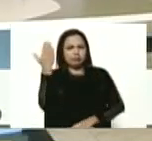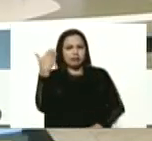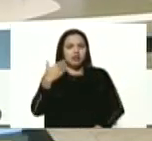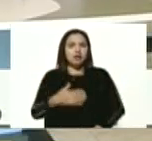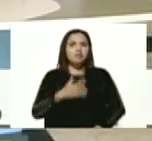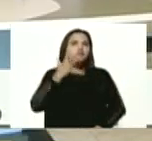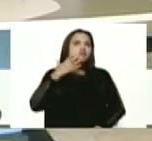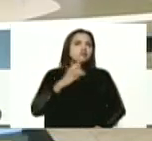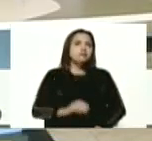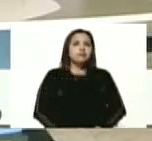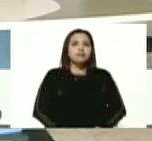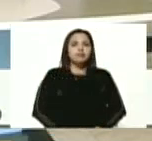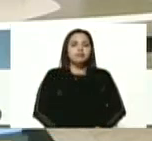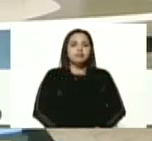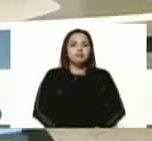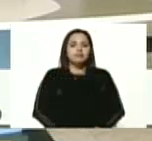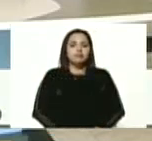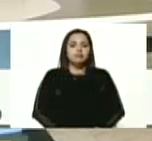cayó,